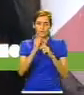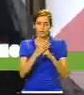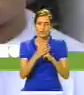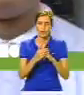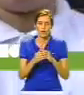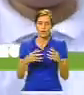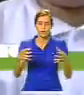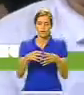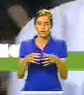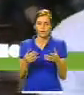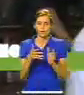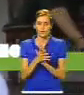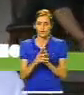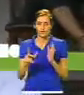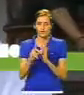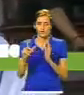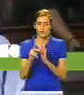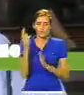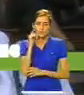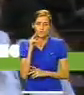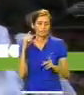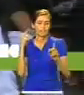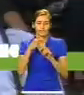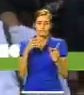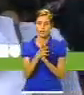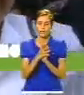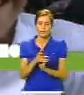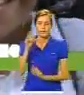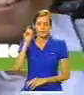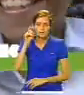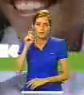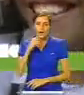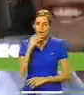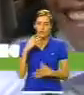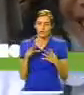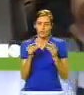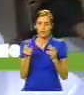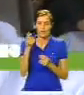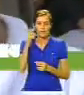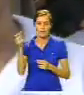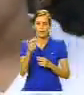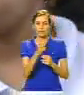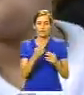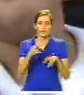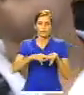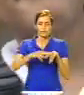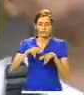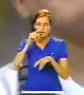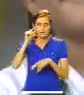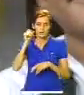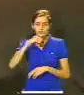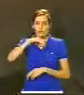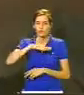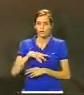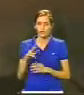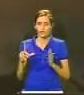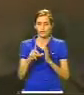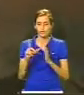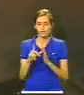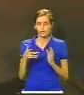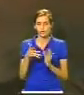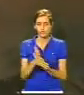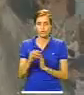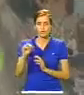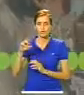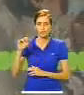organizado por la Red de Museos Bolivarianos, con el fin de educar e involucrar al público infantil en la historia de nuestro Libertador. En el monólogo de